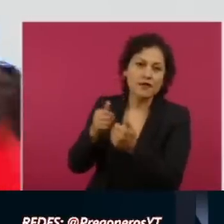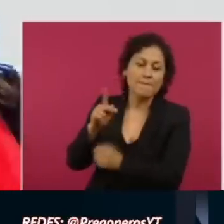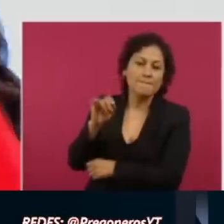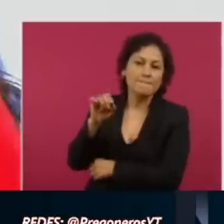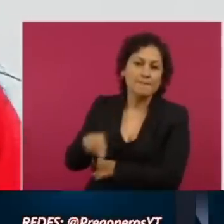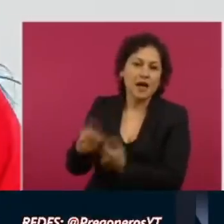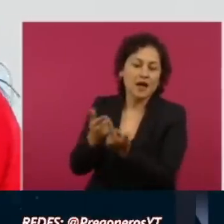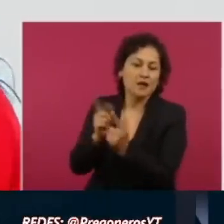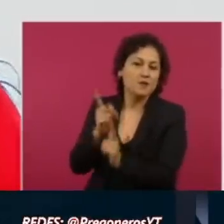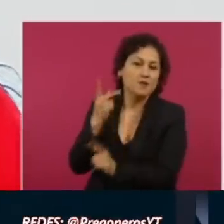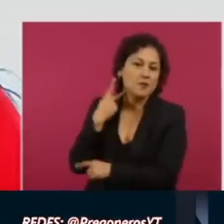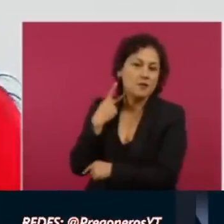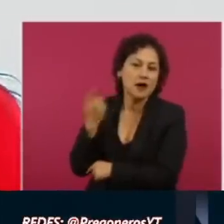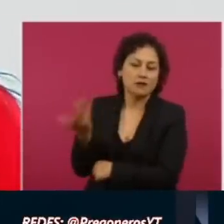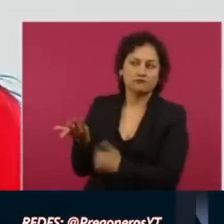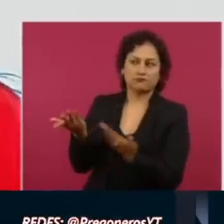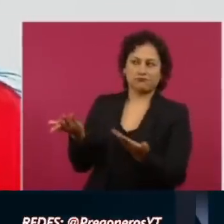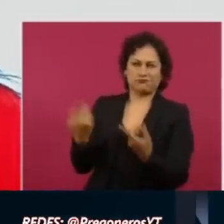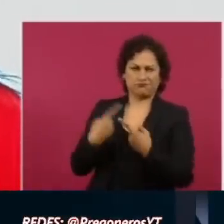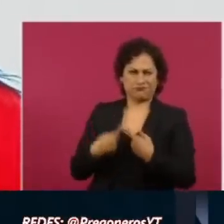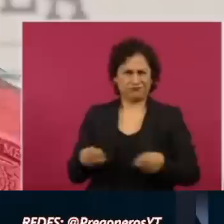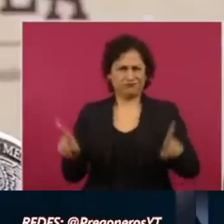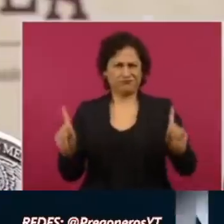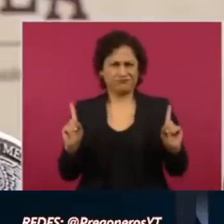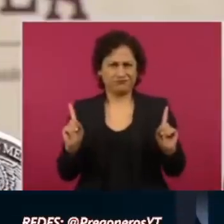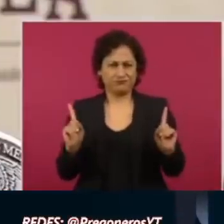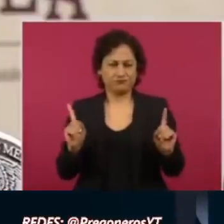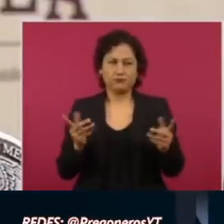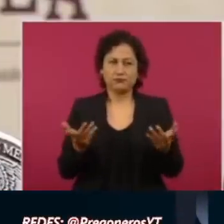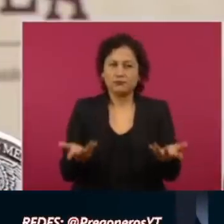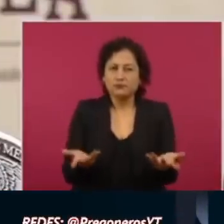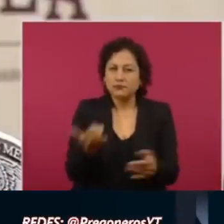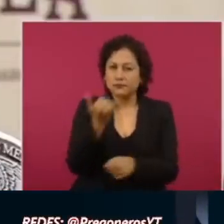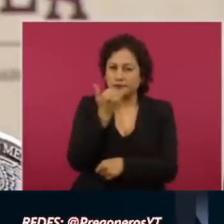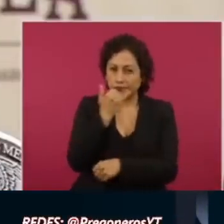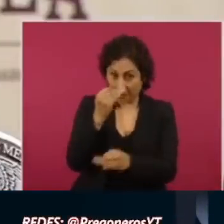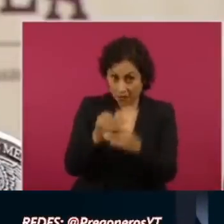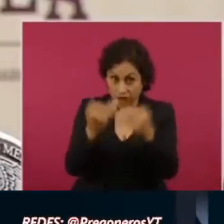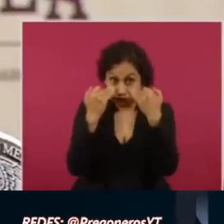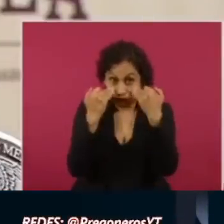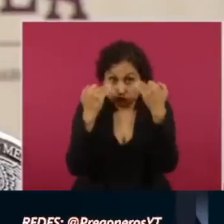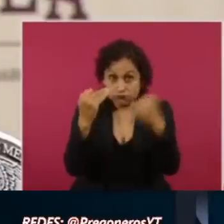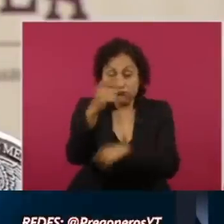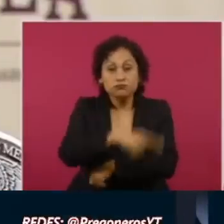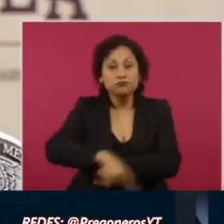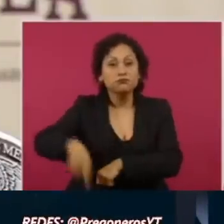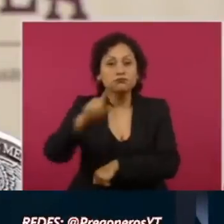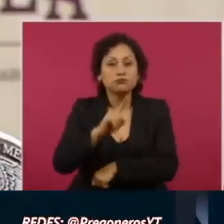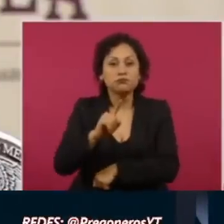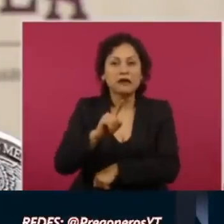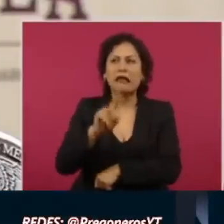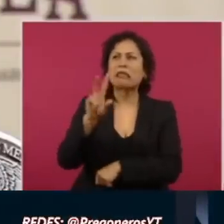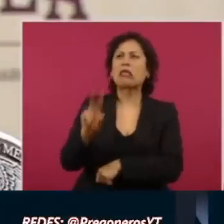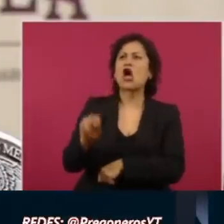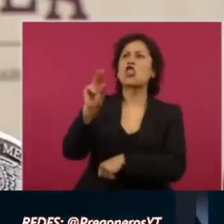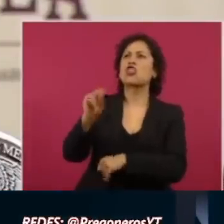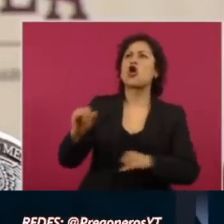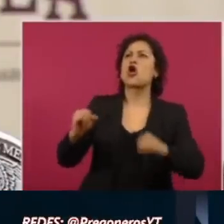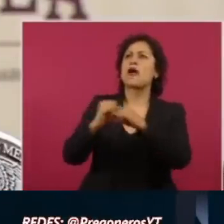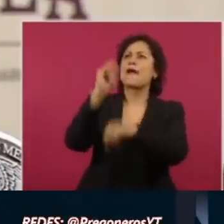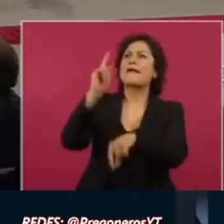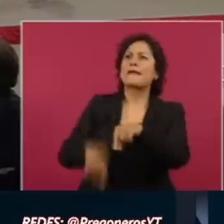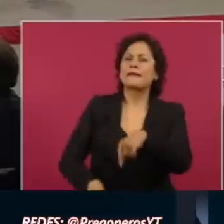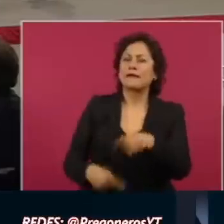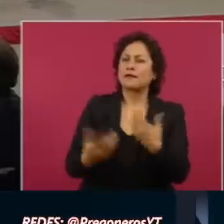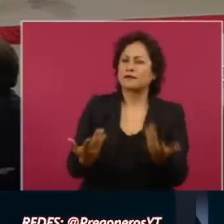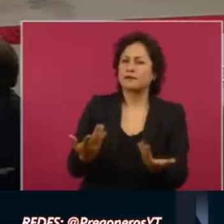con estos argumentos se niegan a que desaparezca el inay ni siquiera conocen cuáles son sus funciones y para qué sirve